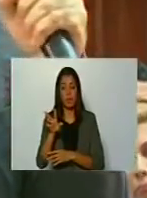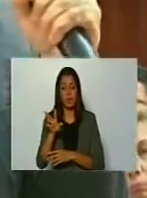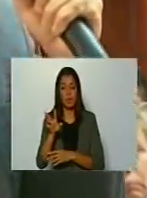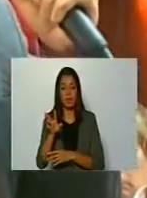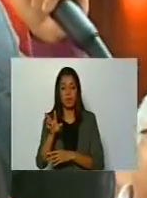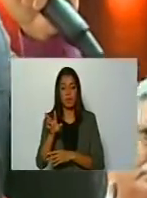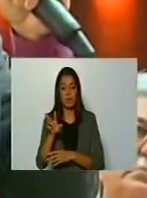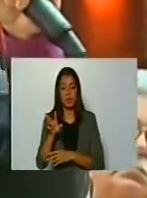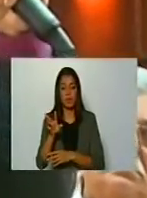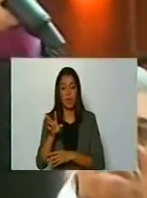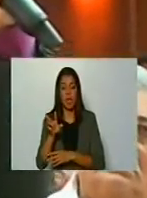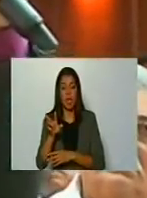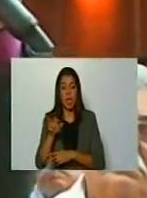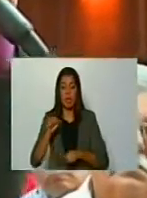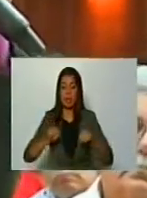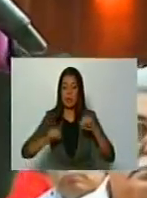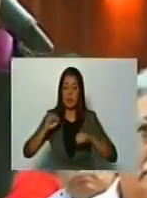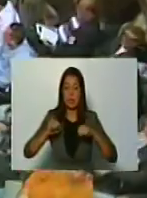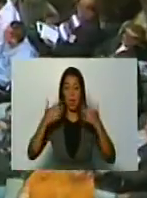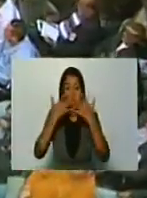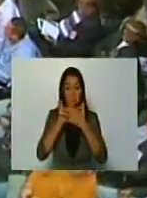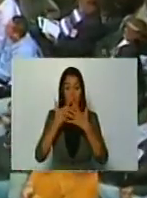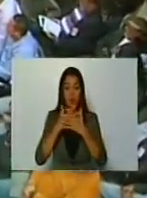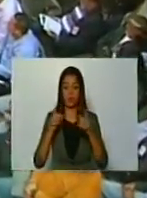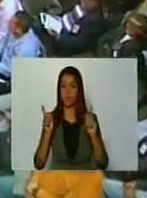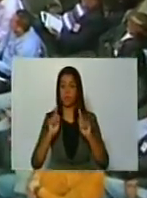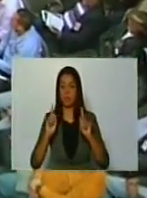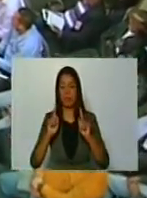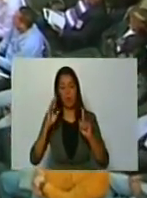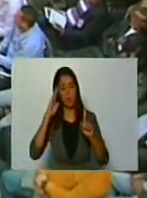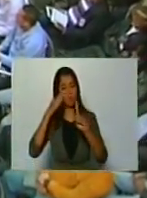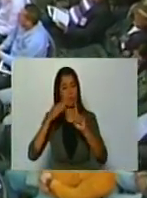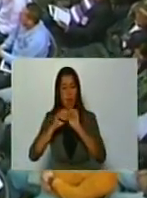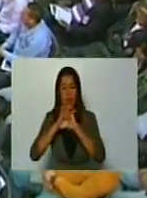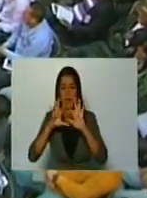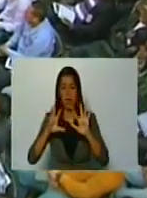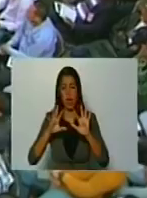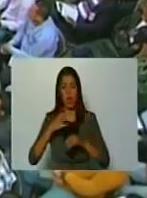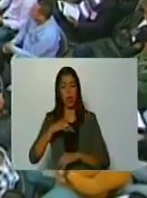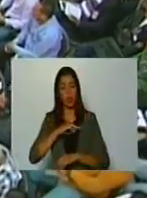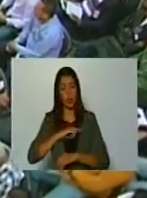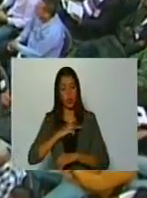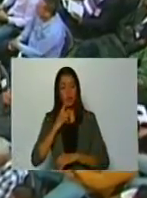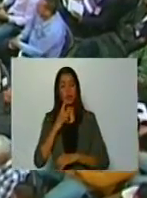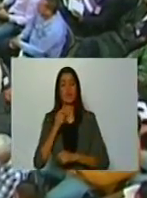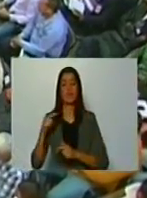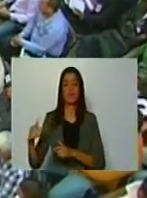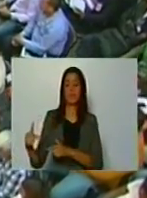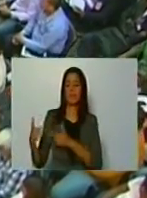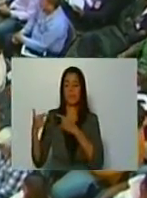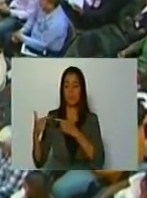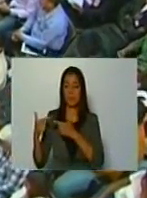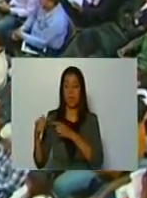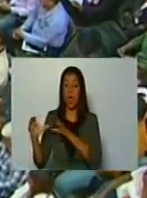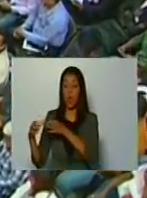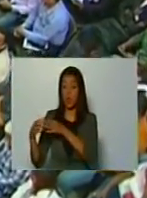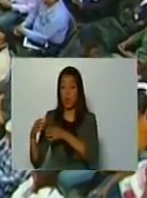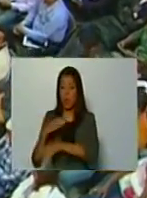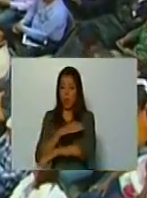tenemos dudas de que estamos enfrentando a una generación